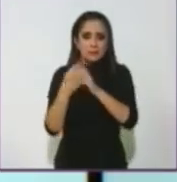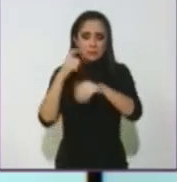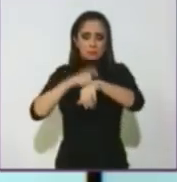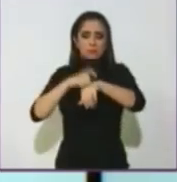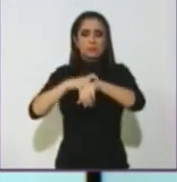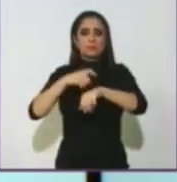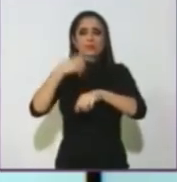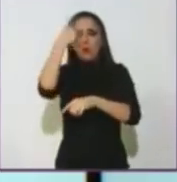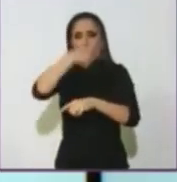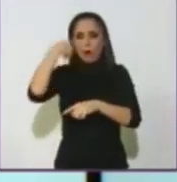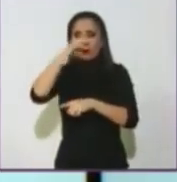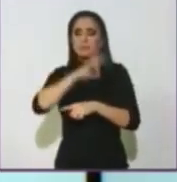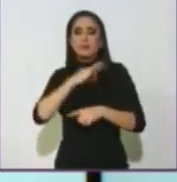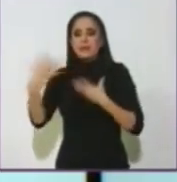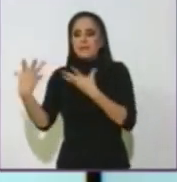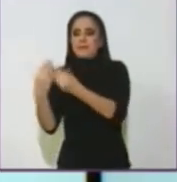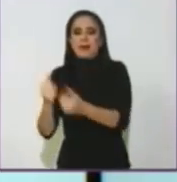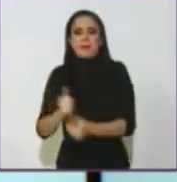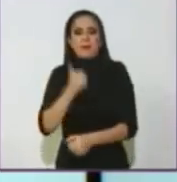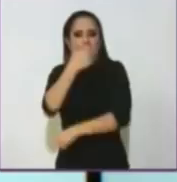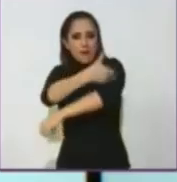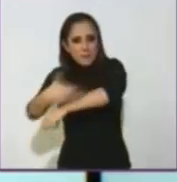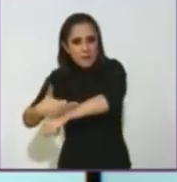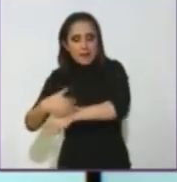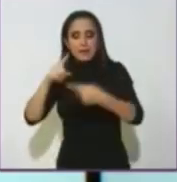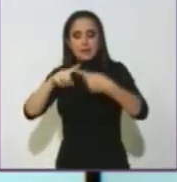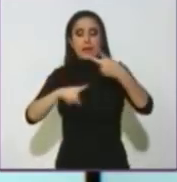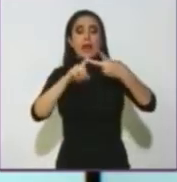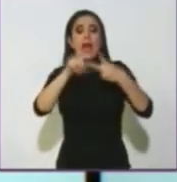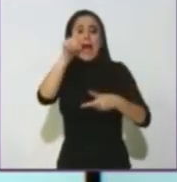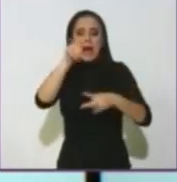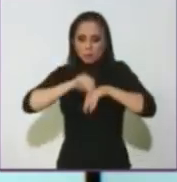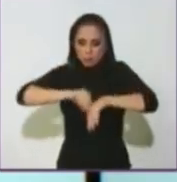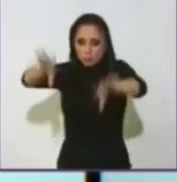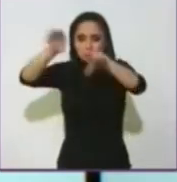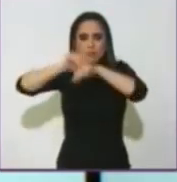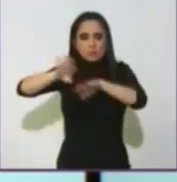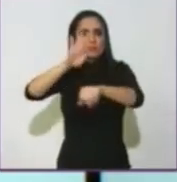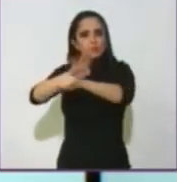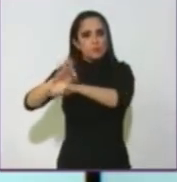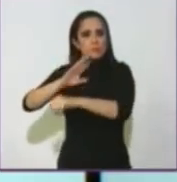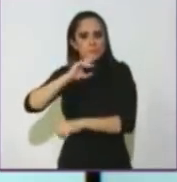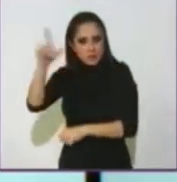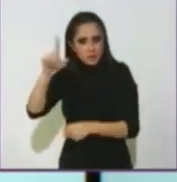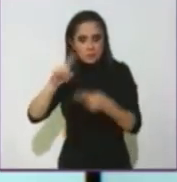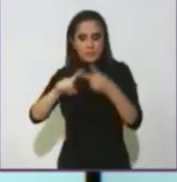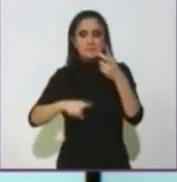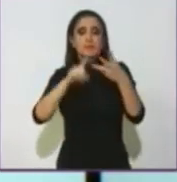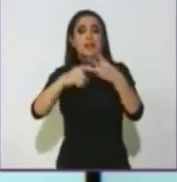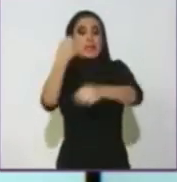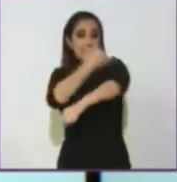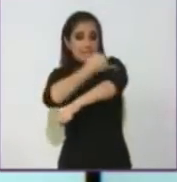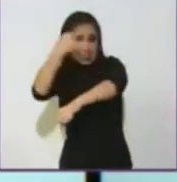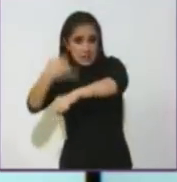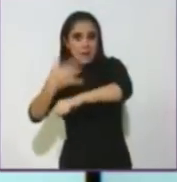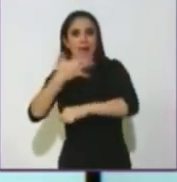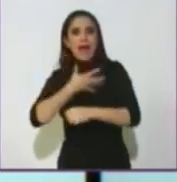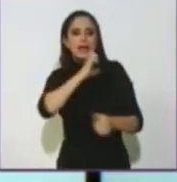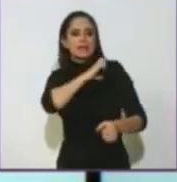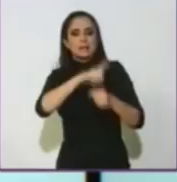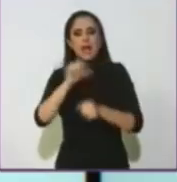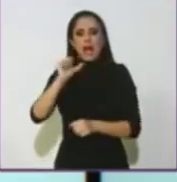vamos a recuperar el agua la mitad de los capitalinos iztapalapa tendrá su acuaférico